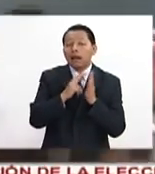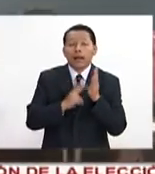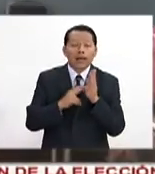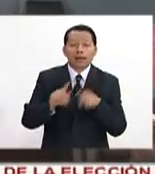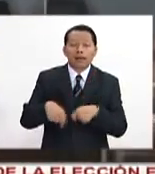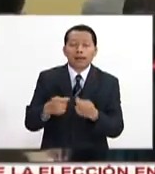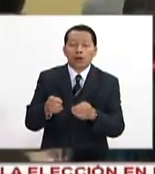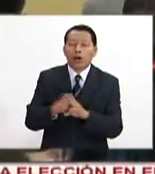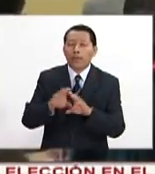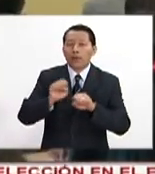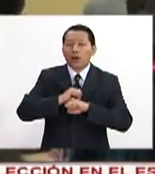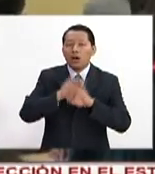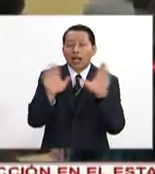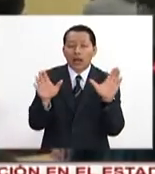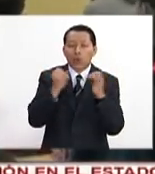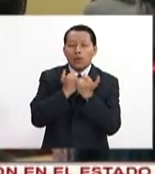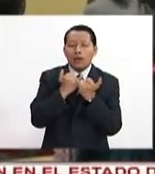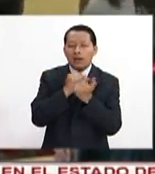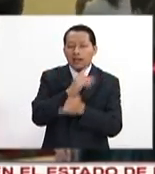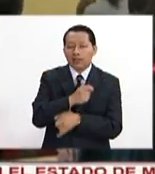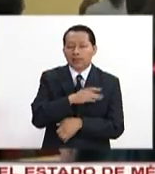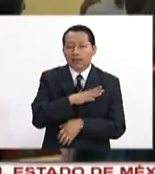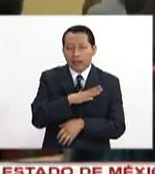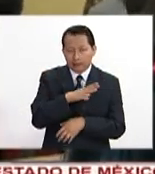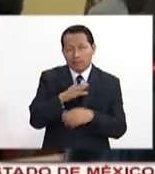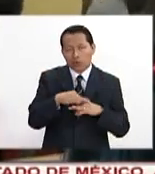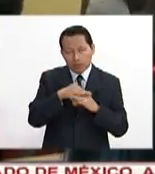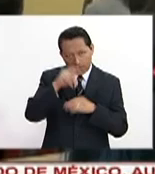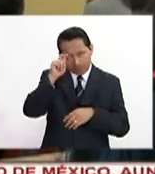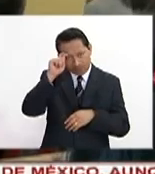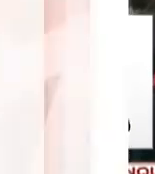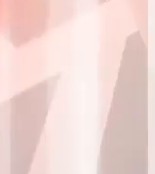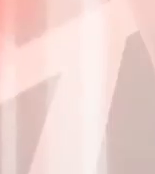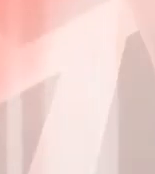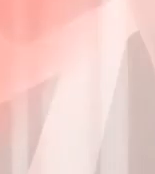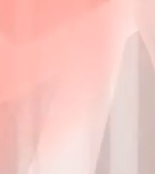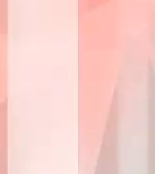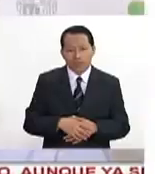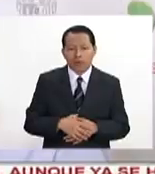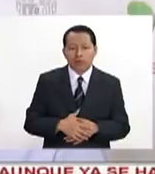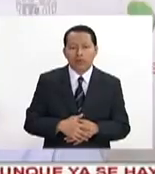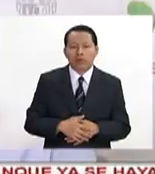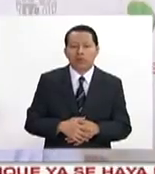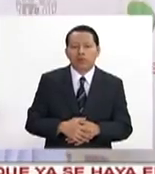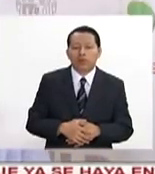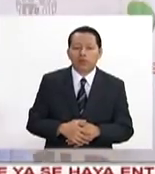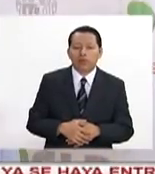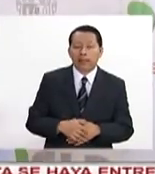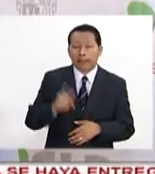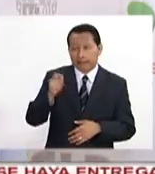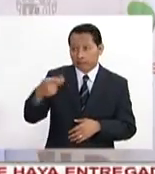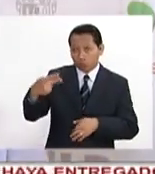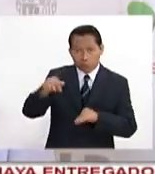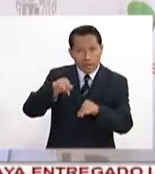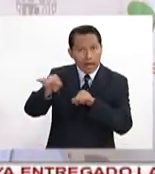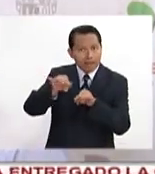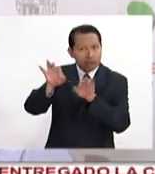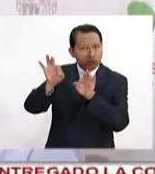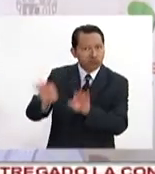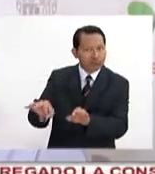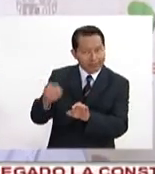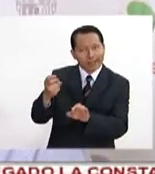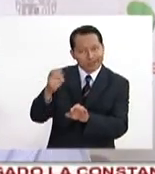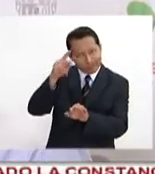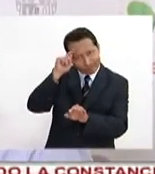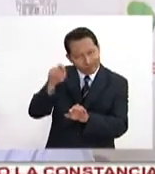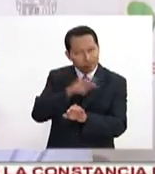asignación son claras y principalmente basadas en el mérito. Es un evento inédito que ha sido una transformación y